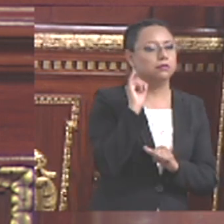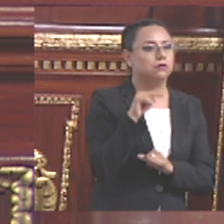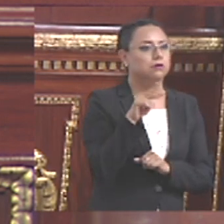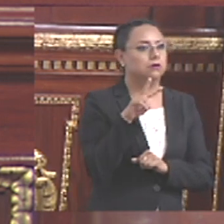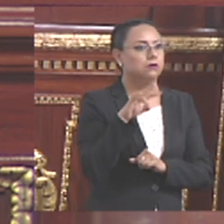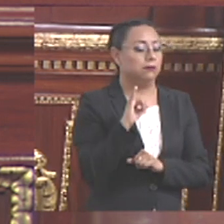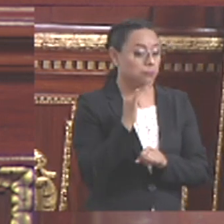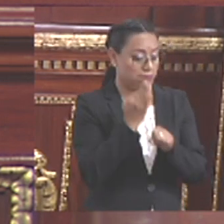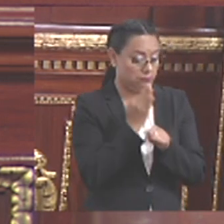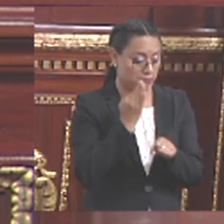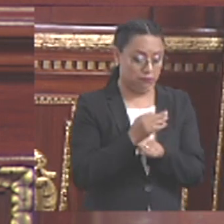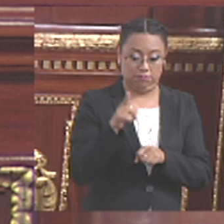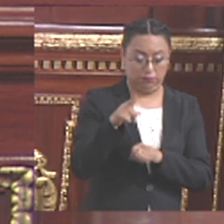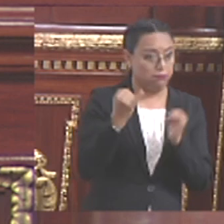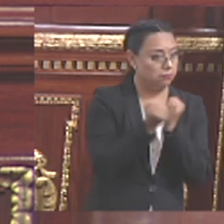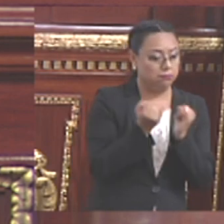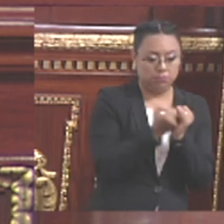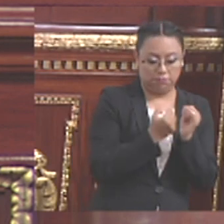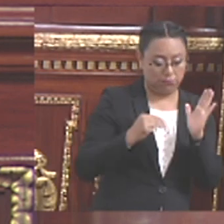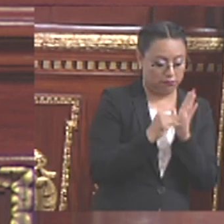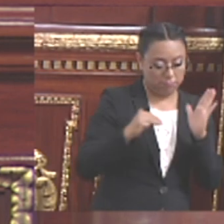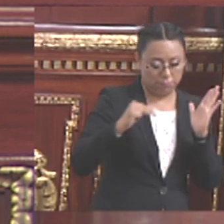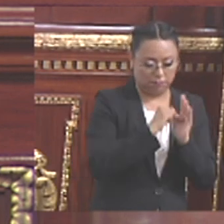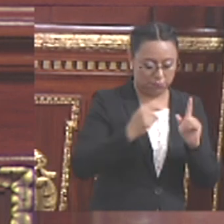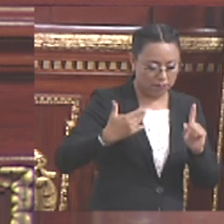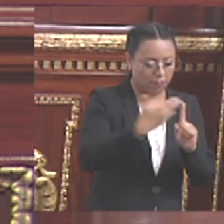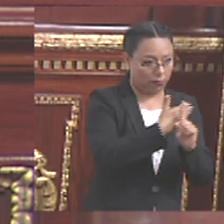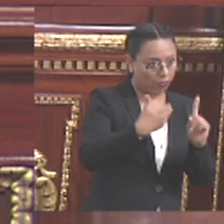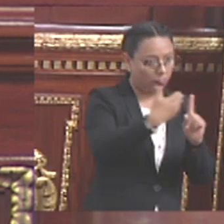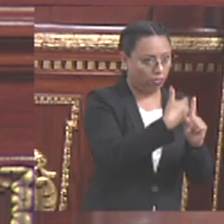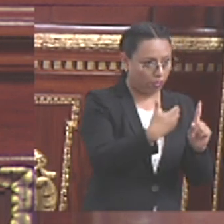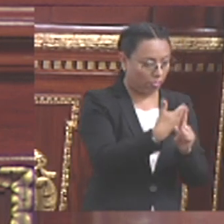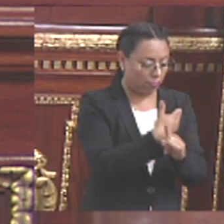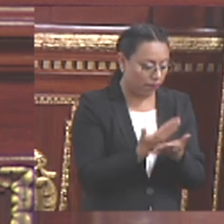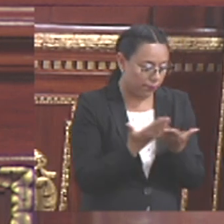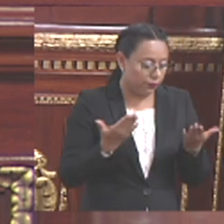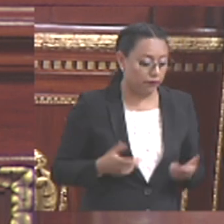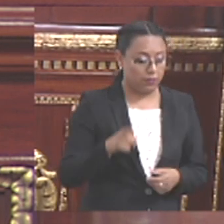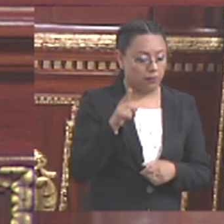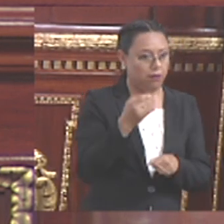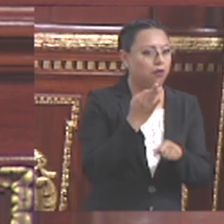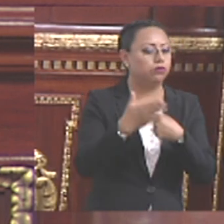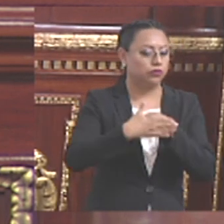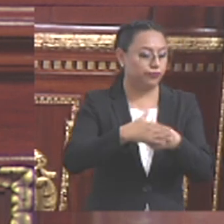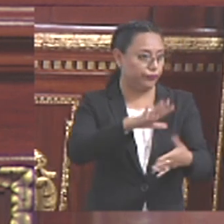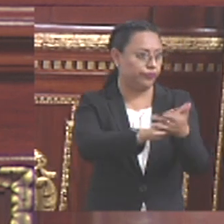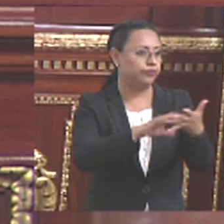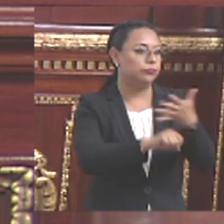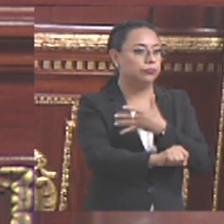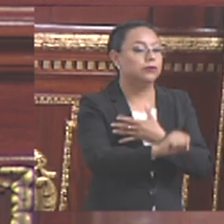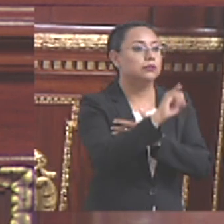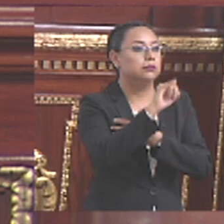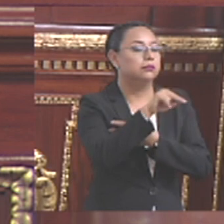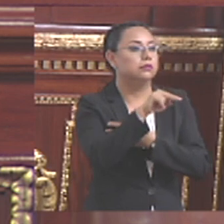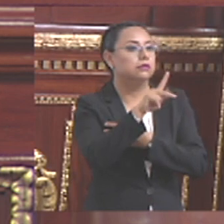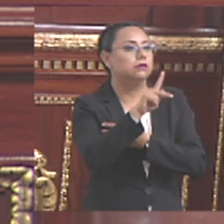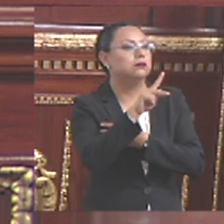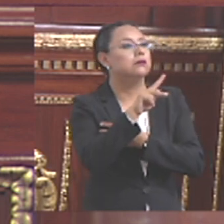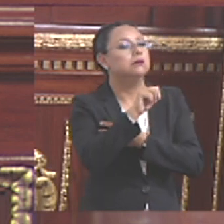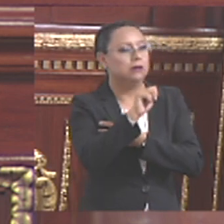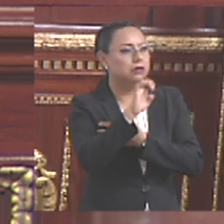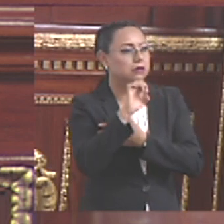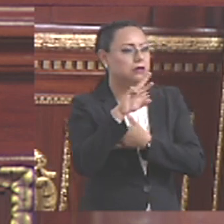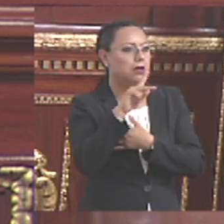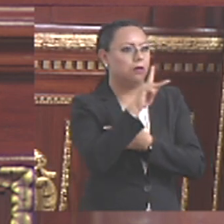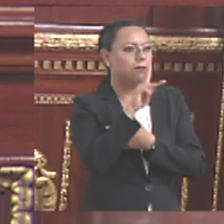recursos millonarios del instituto. Cuenta con una orden de aprehensión y ficha roja del Interpol. Destaca que en